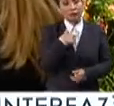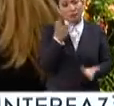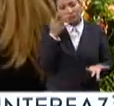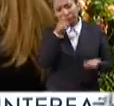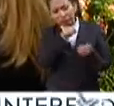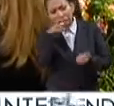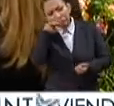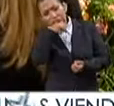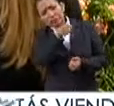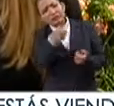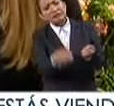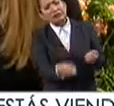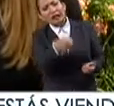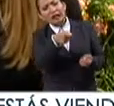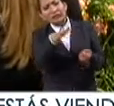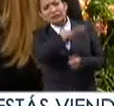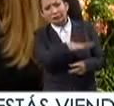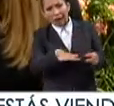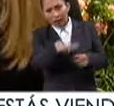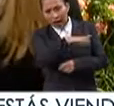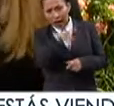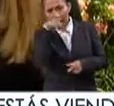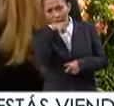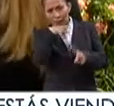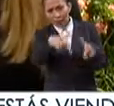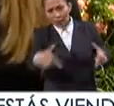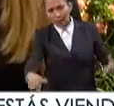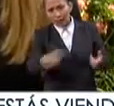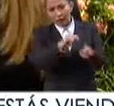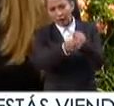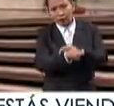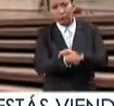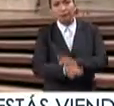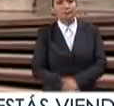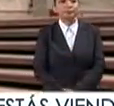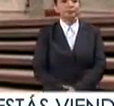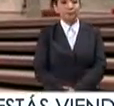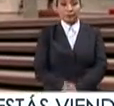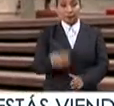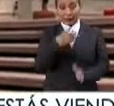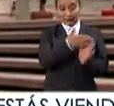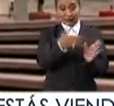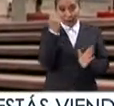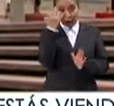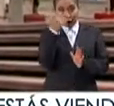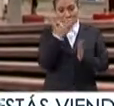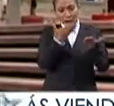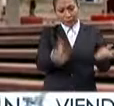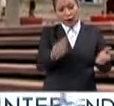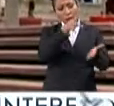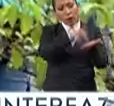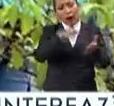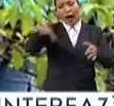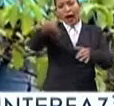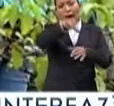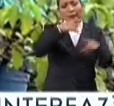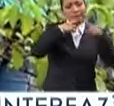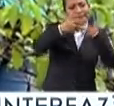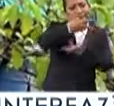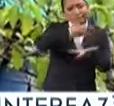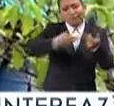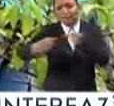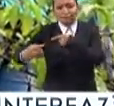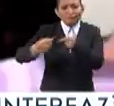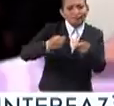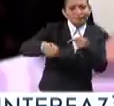asomando a estas áreas de lengua lingüística de traducción durante este foro se abrieron espacios de discusión y